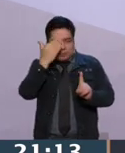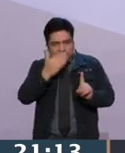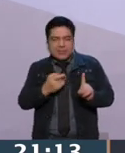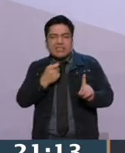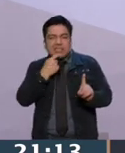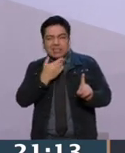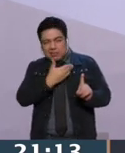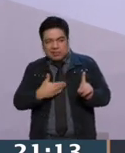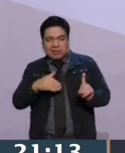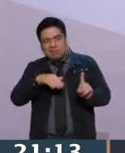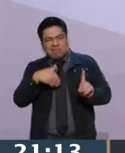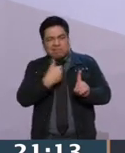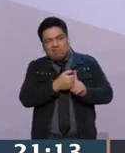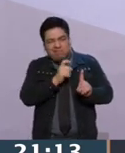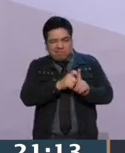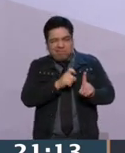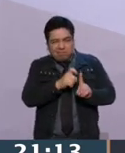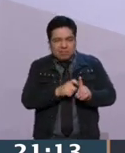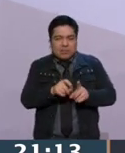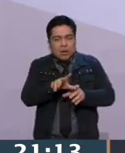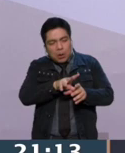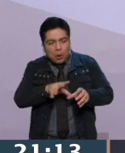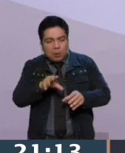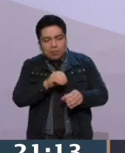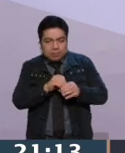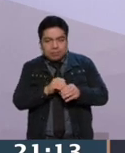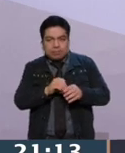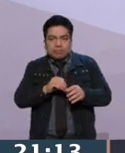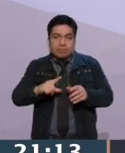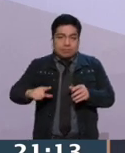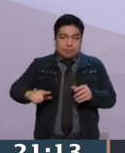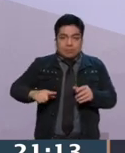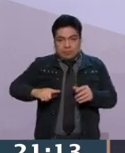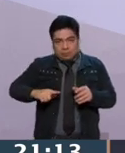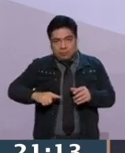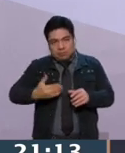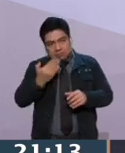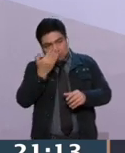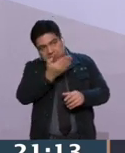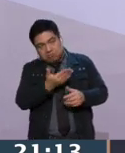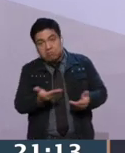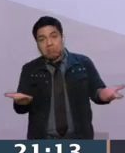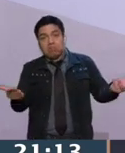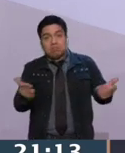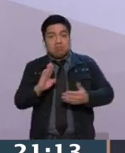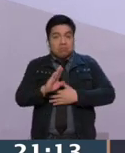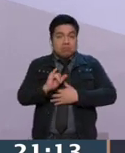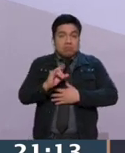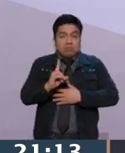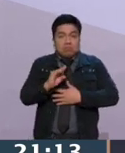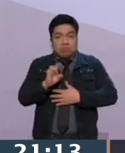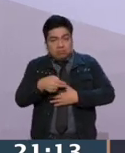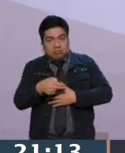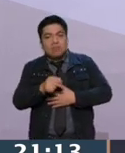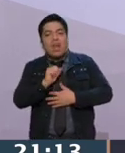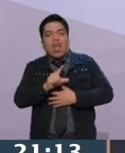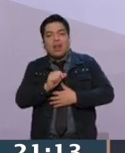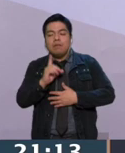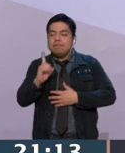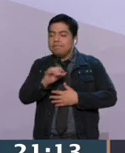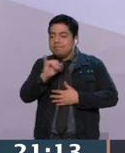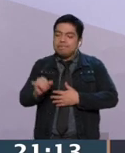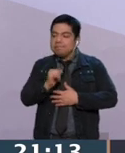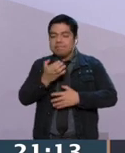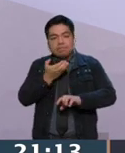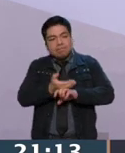tampoco representa la totalidad del Estado de Estados Unidos. El presidente hoy en la mañana le pedía una explicación a Joe Biden y también el Departamento de Justicia de Estados